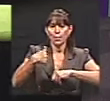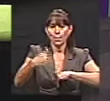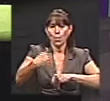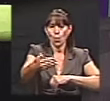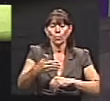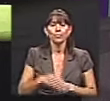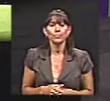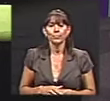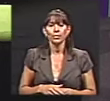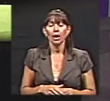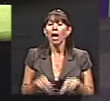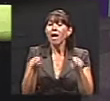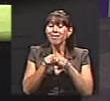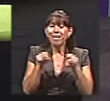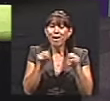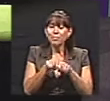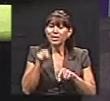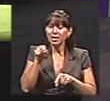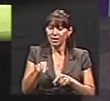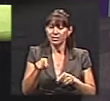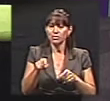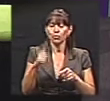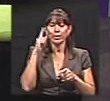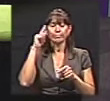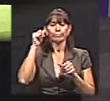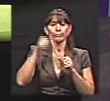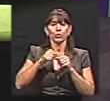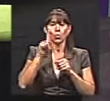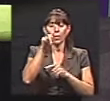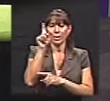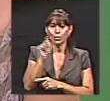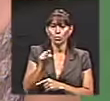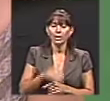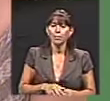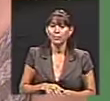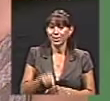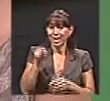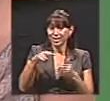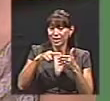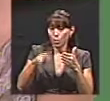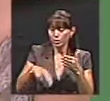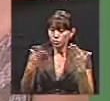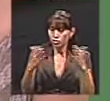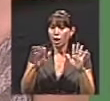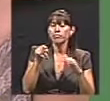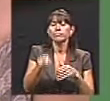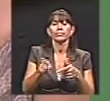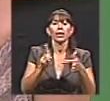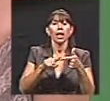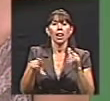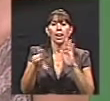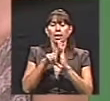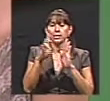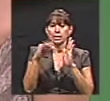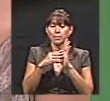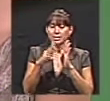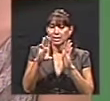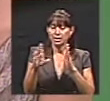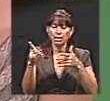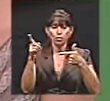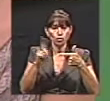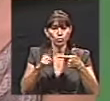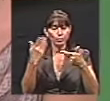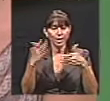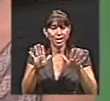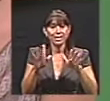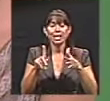Claro, ahora, eso también me remite a una pregunta. Existe, bueno, esta convención, también, bueno, la ley 7600 que se conoce y ya